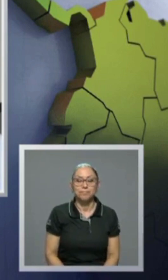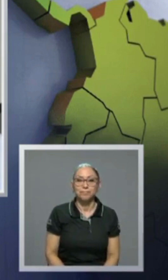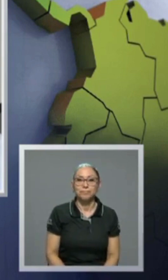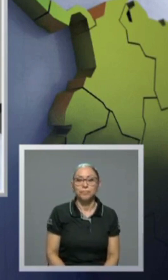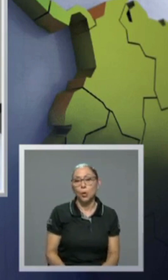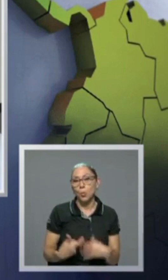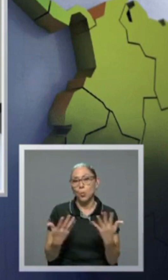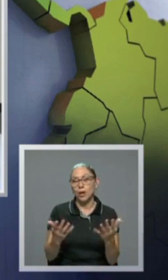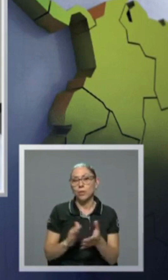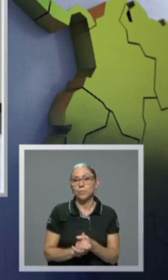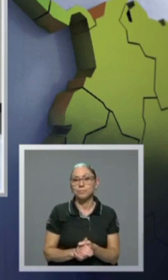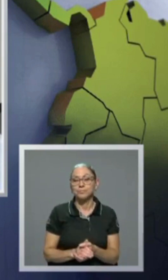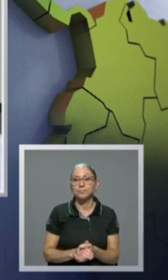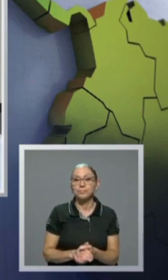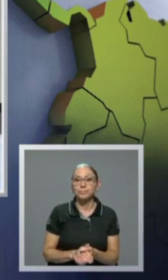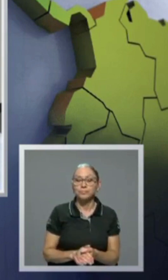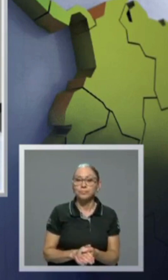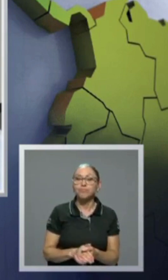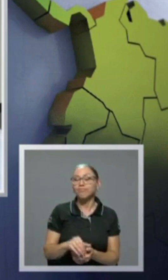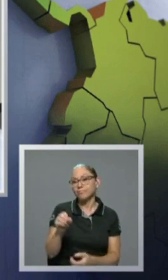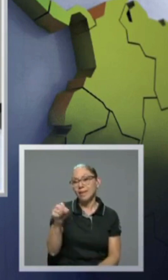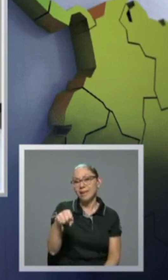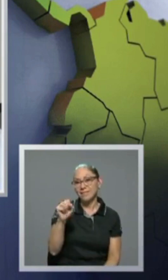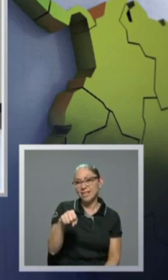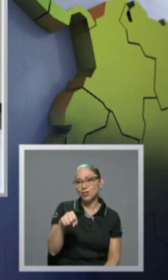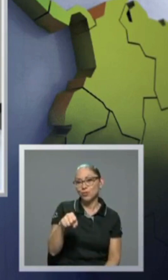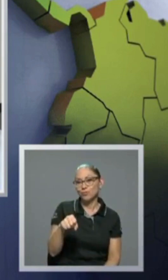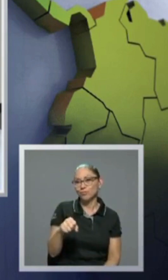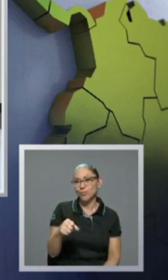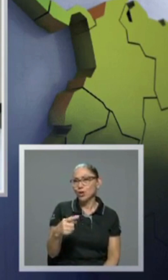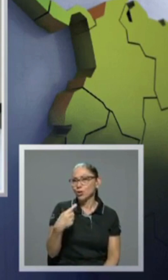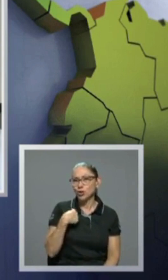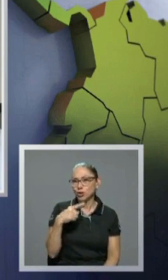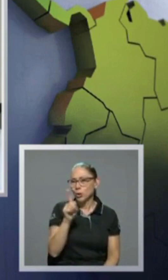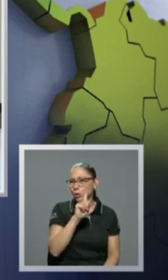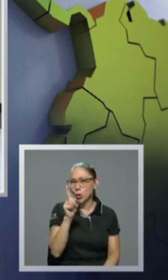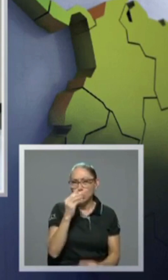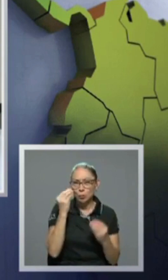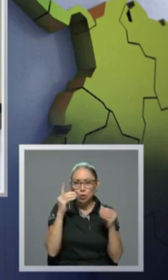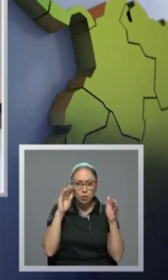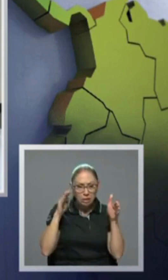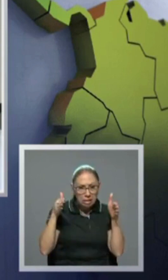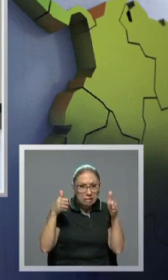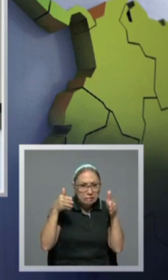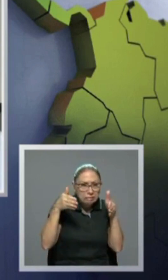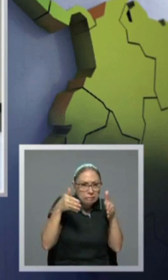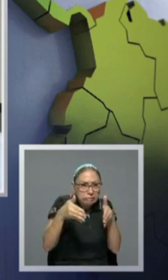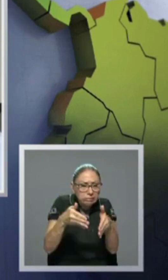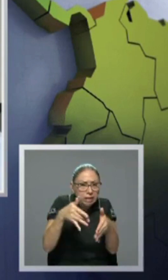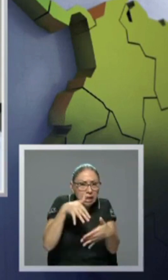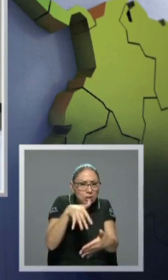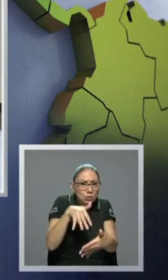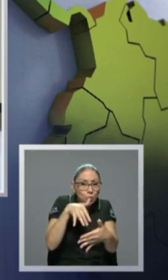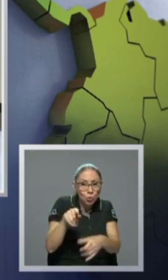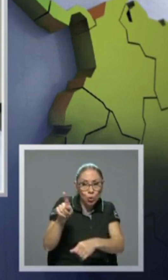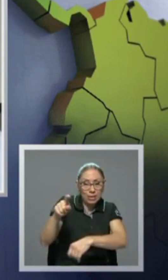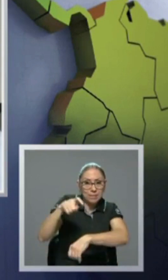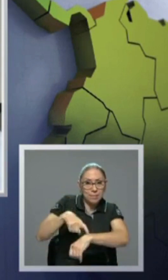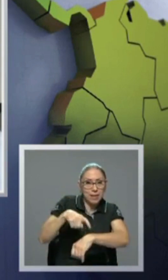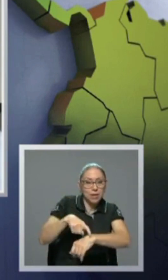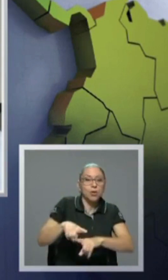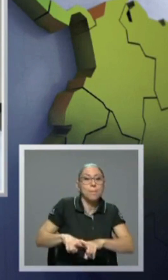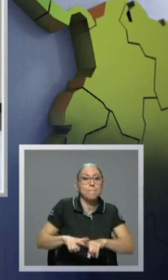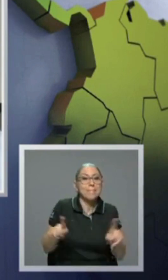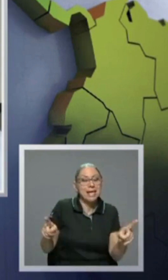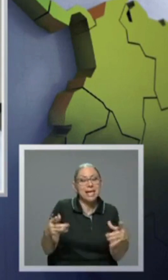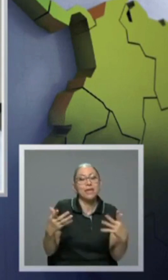Bueno, en primer lugar, en efecto, pues no me he ocupado tanto, digamos, del estudio estrictamente de ese periodo, pero